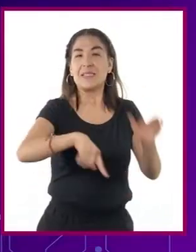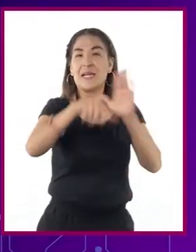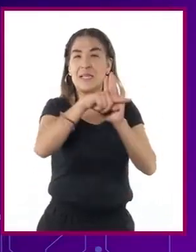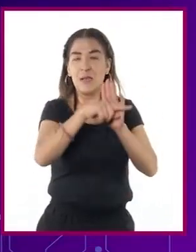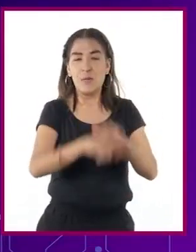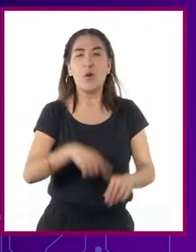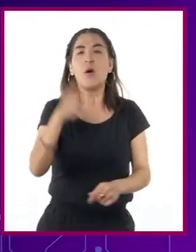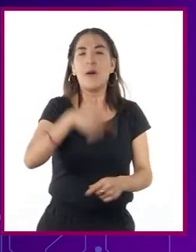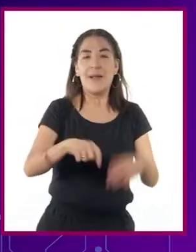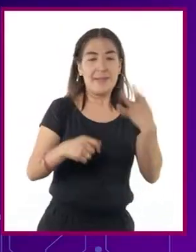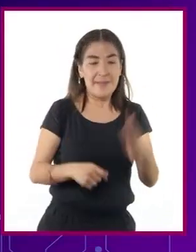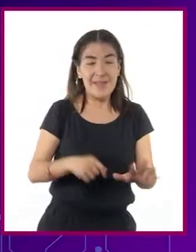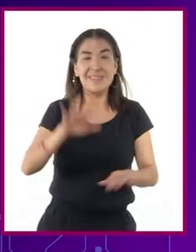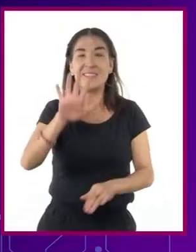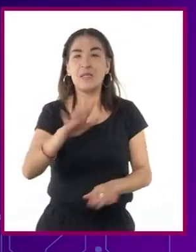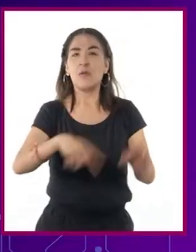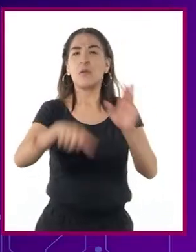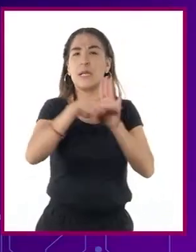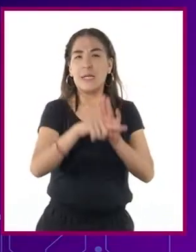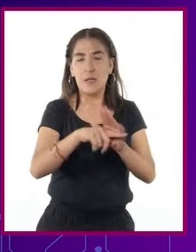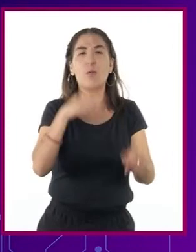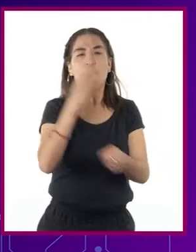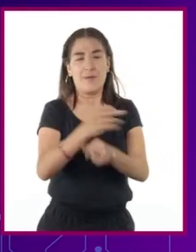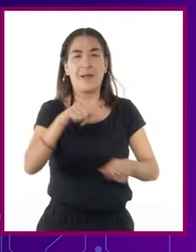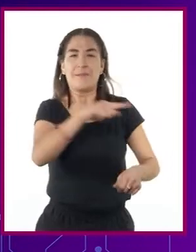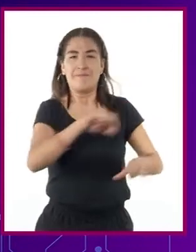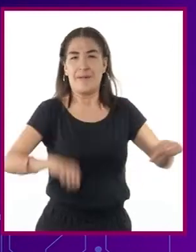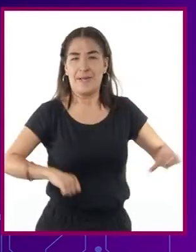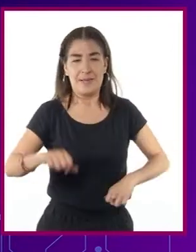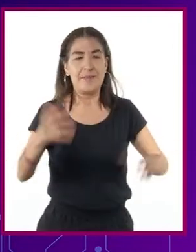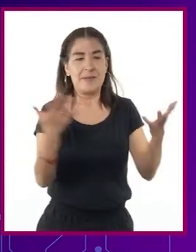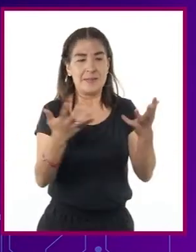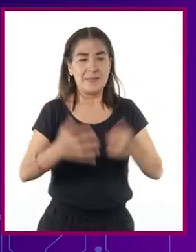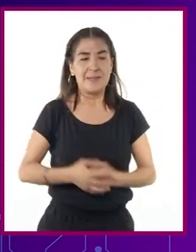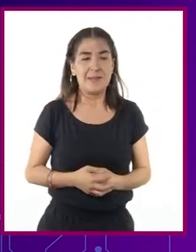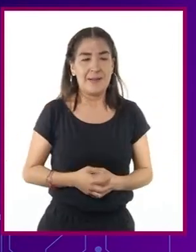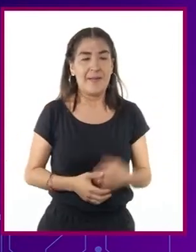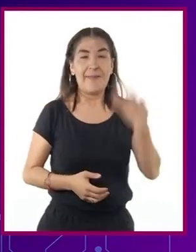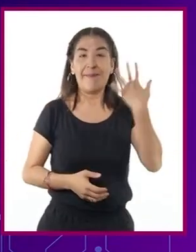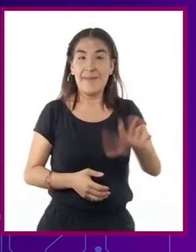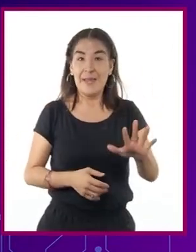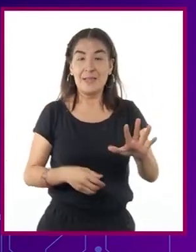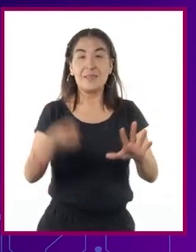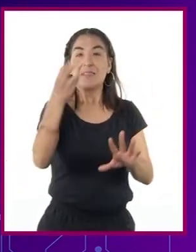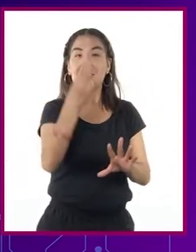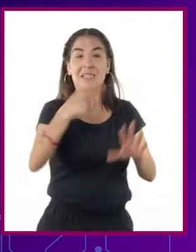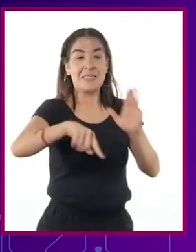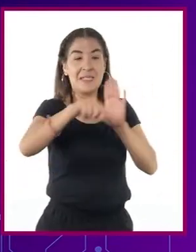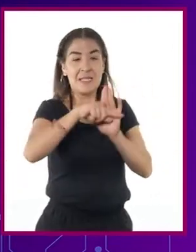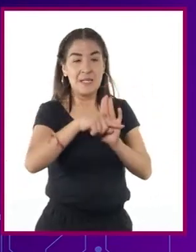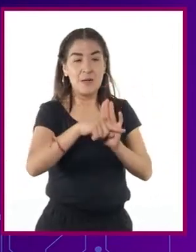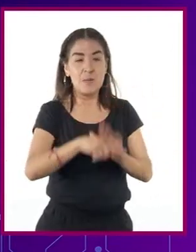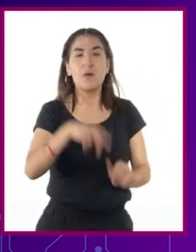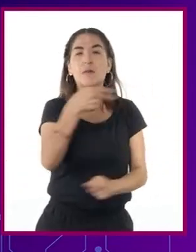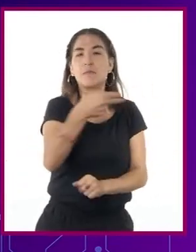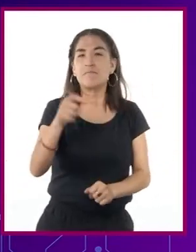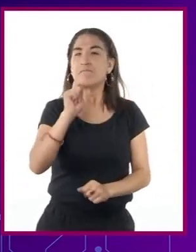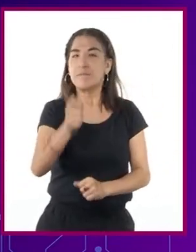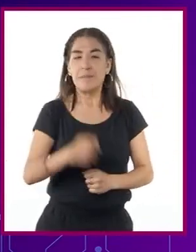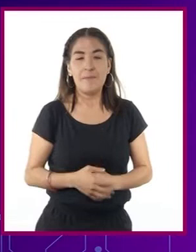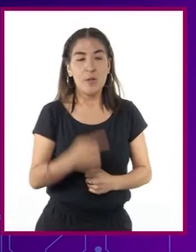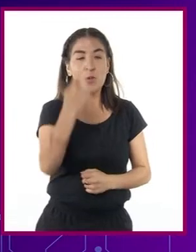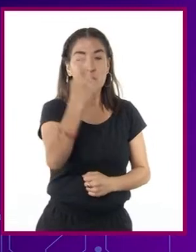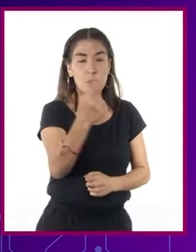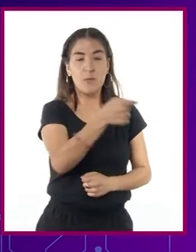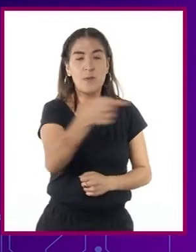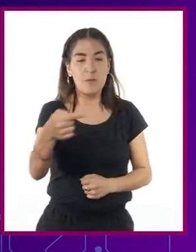negativo. Desarrollemos cada potencia. Para la potencia 10 elevado a la 3 negativo, tenemos que es igual